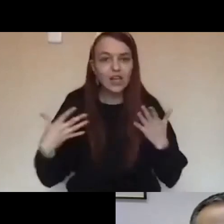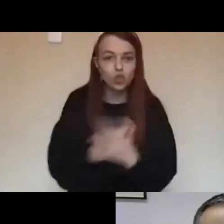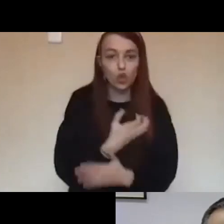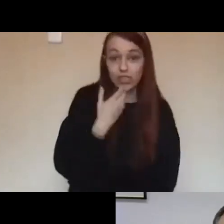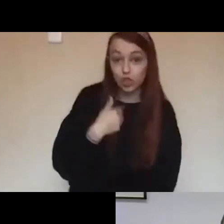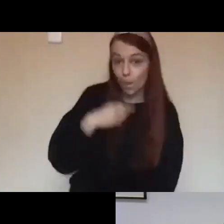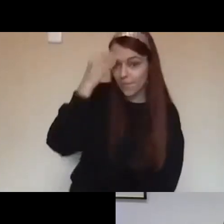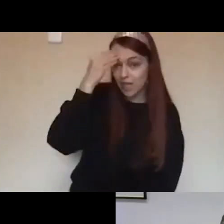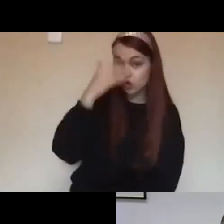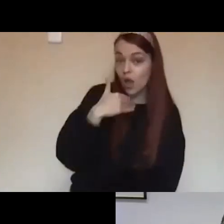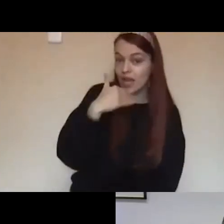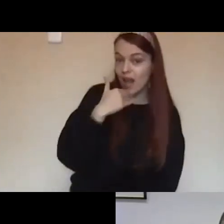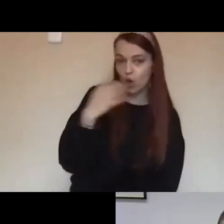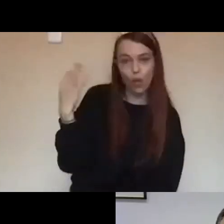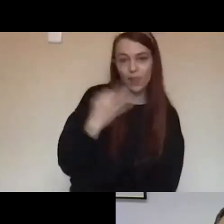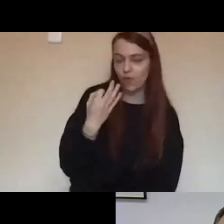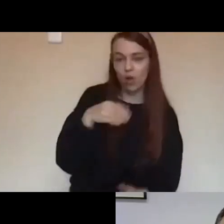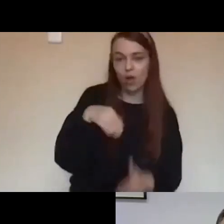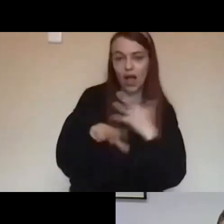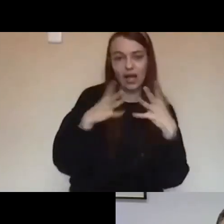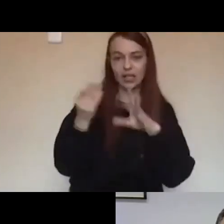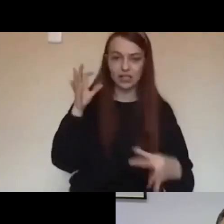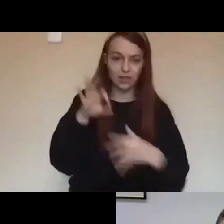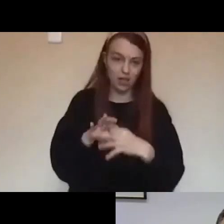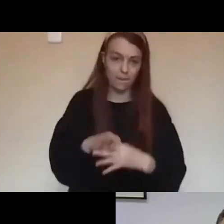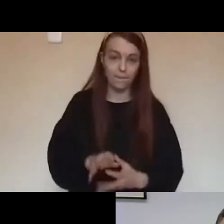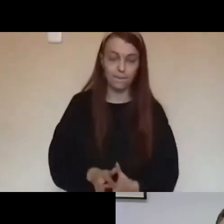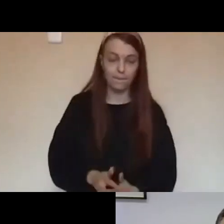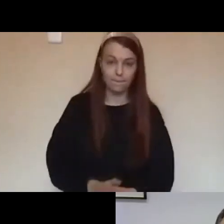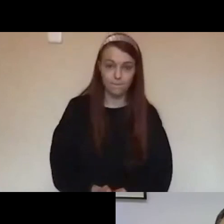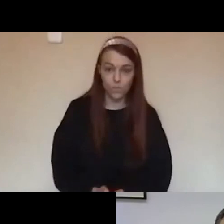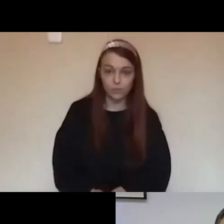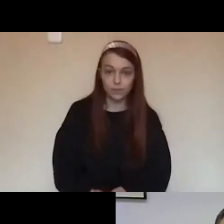que pensarlo, diseñarlo desde un inicio de esa forma.